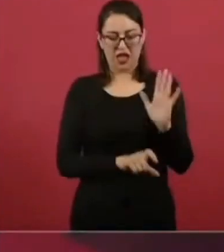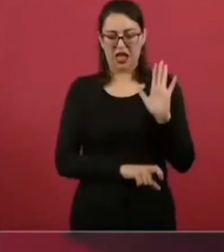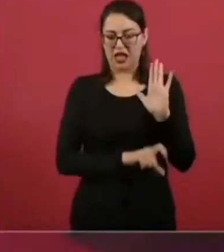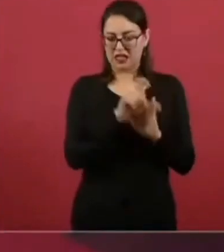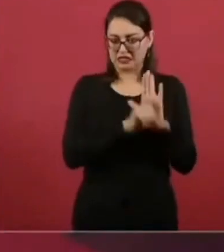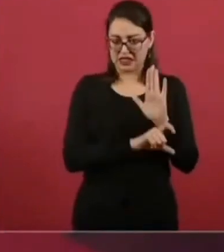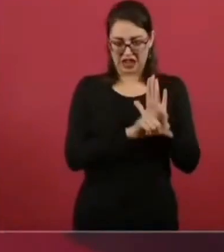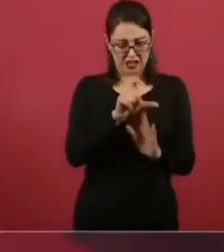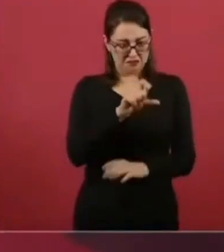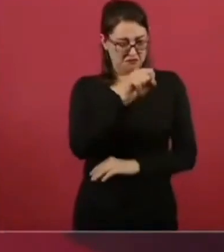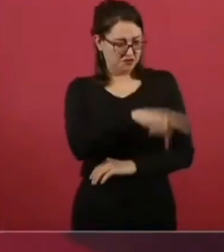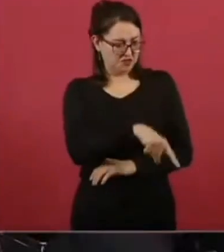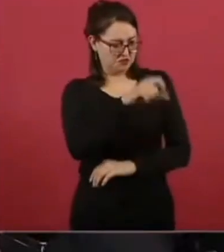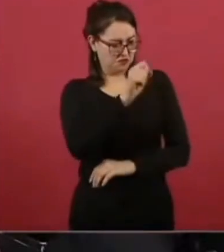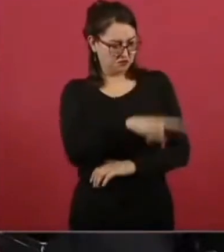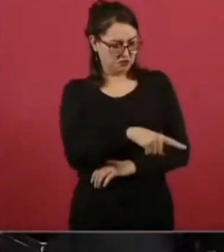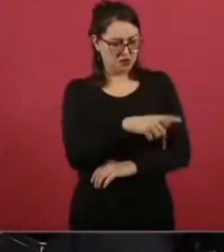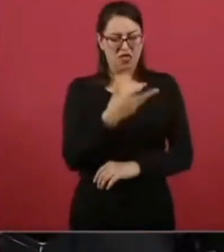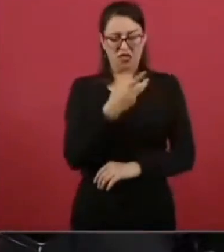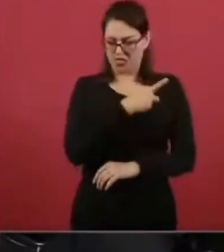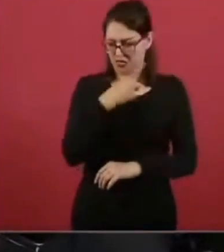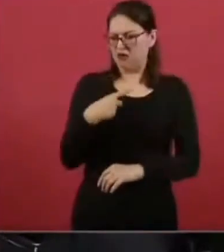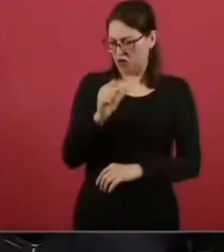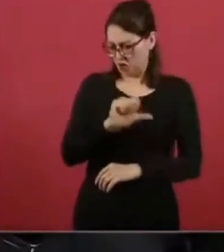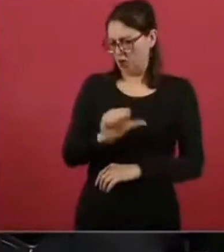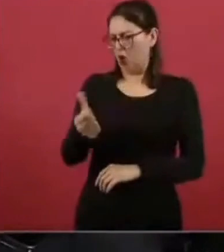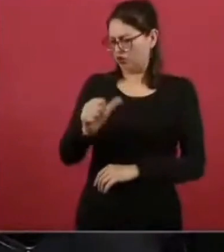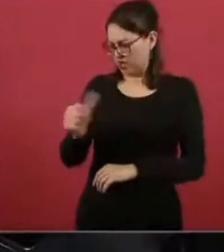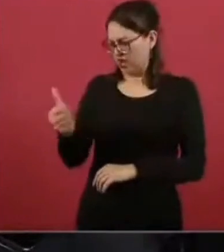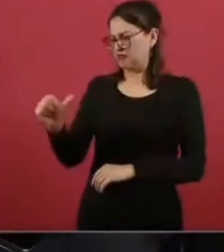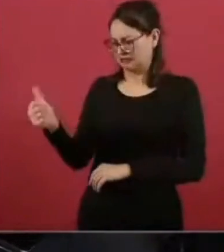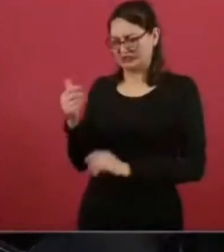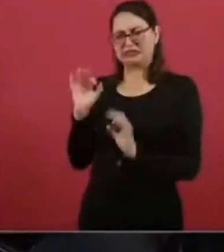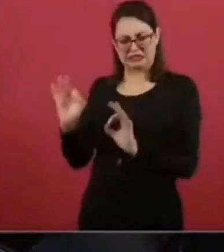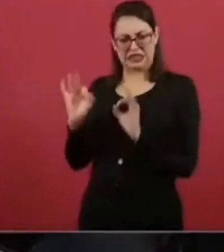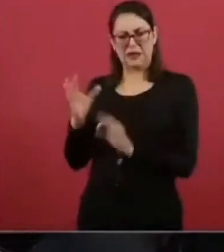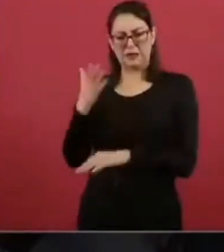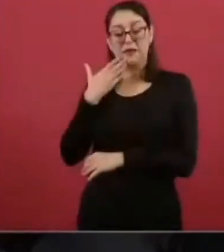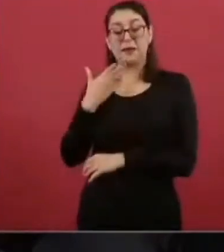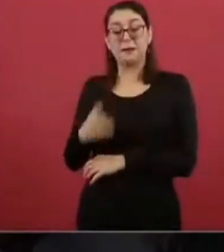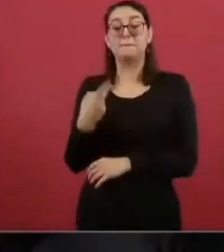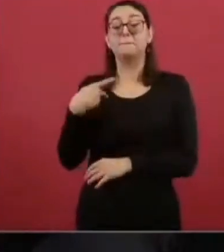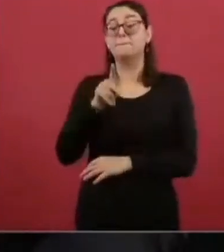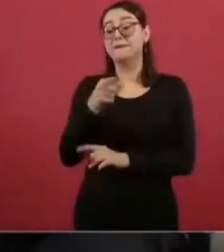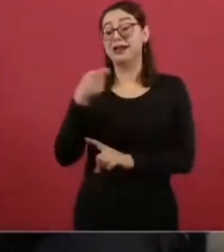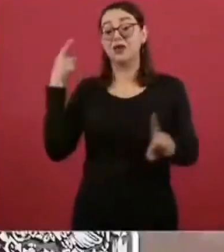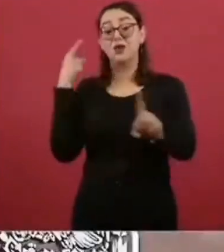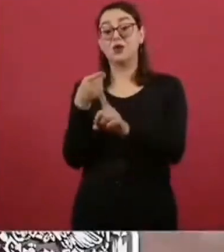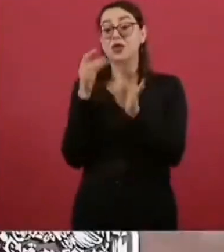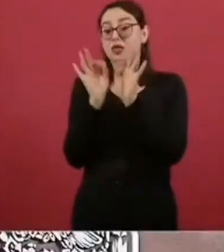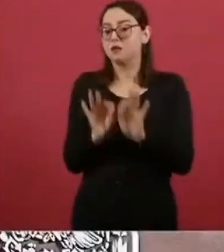Hay varias, pero se debe de buscar